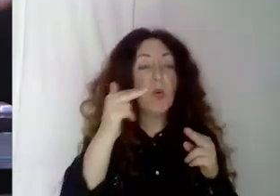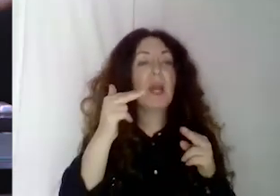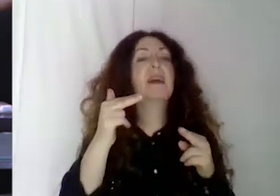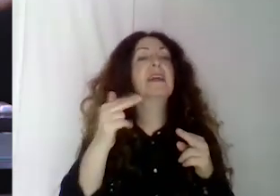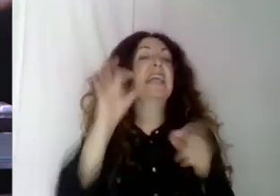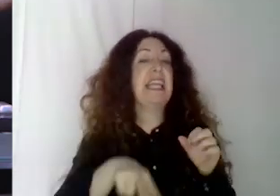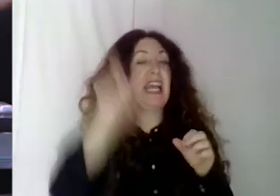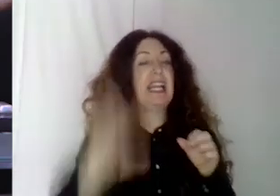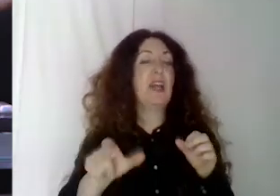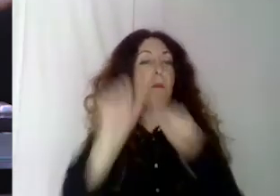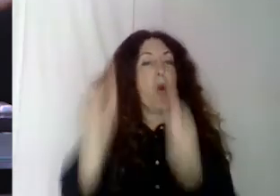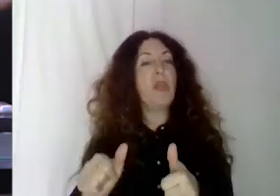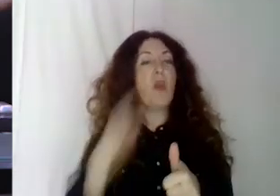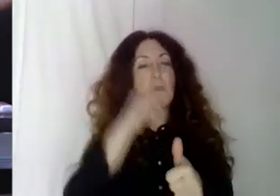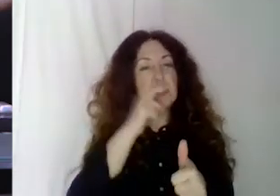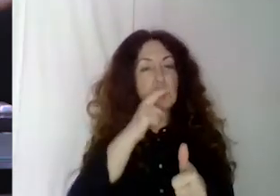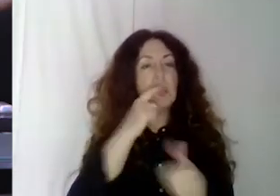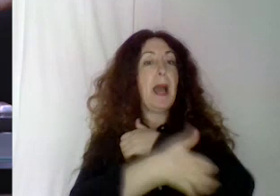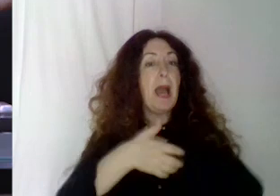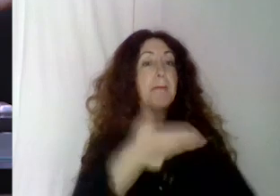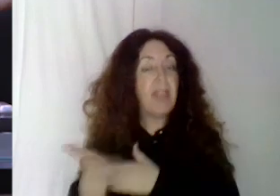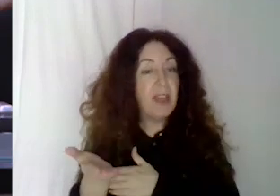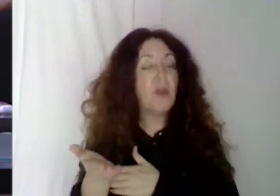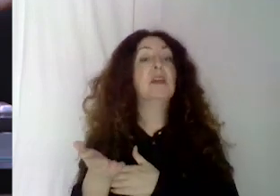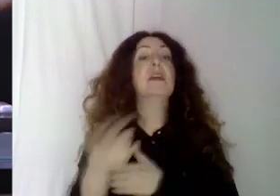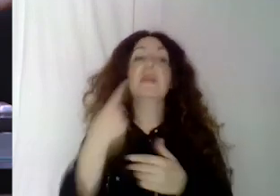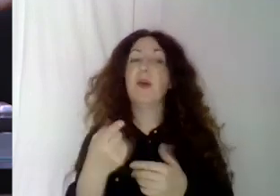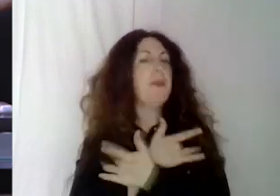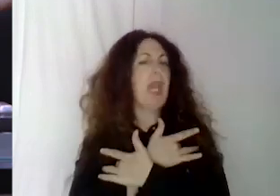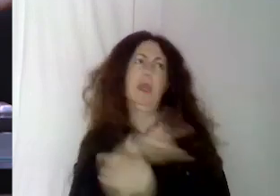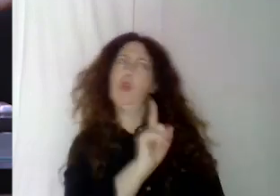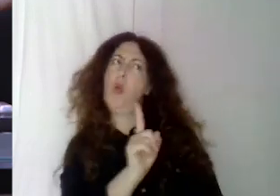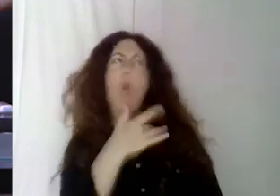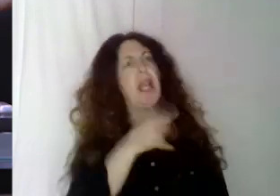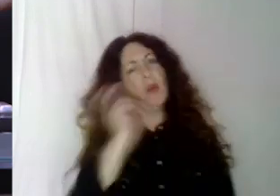Rubens, que iba comprando sus pinturas para el duque de Mantua.